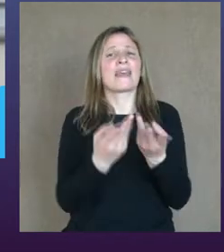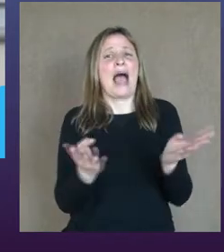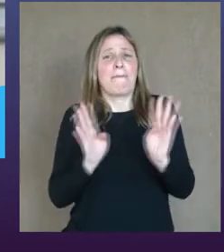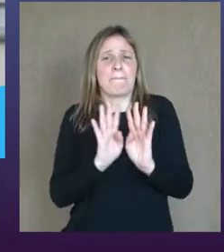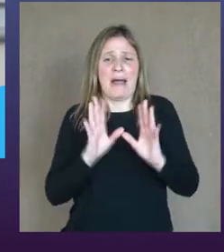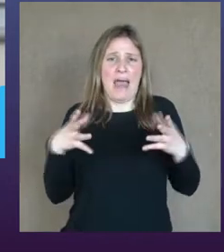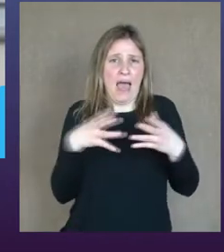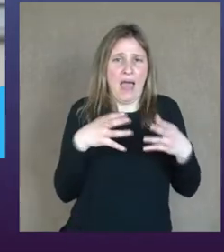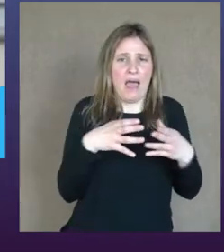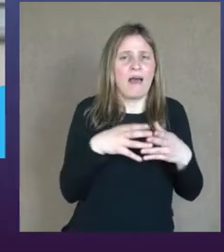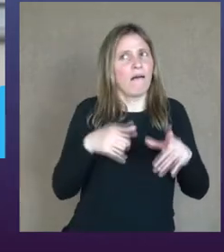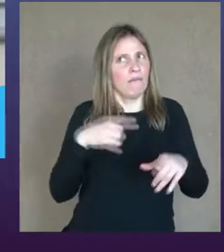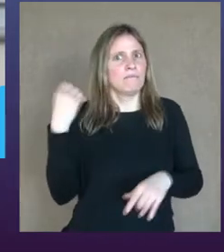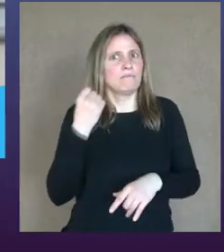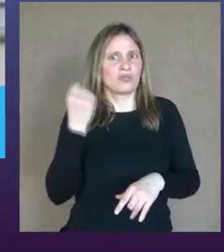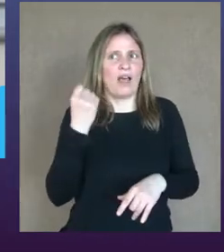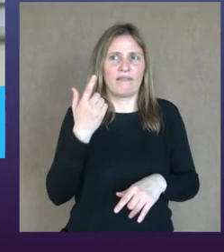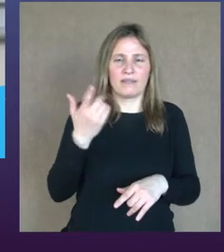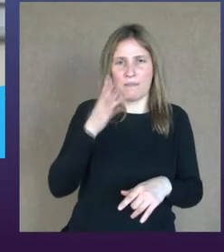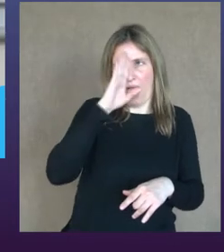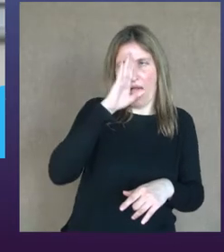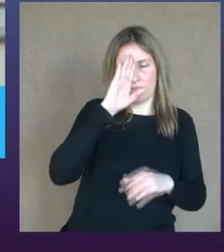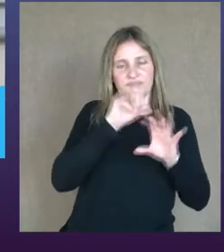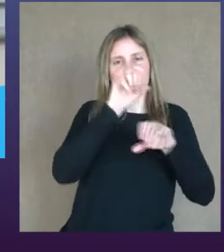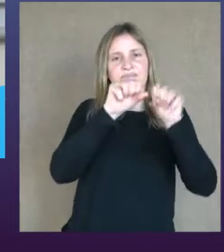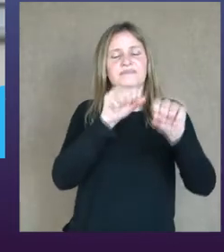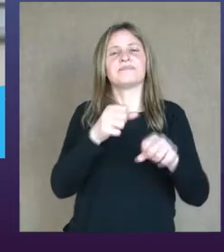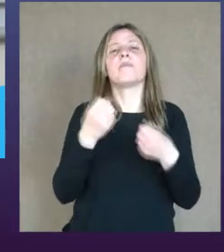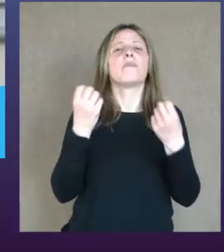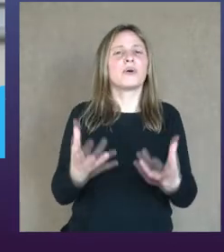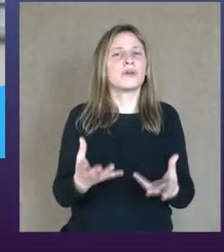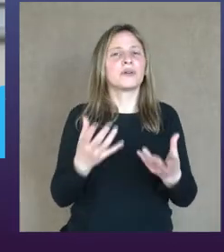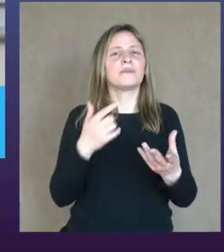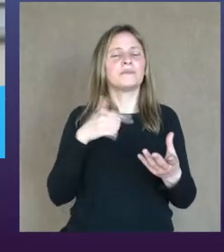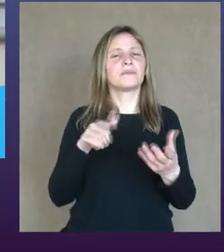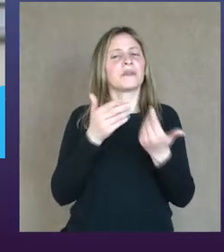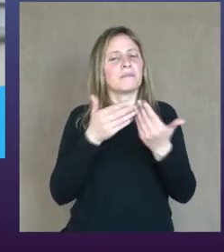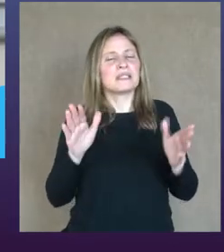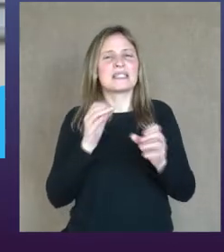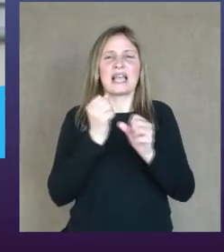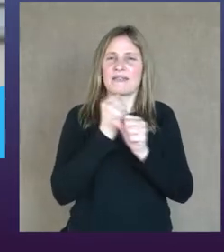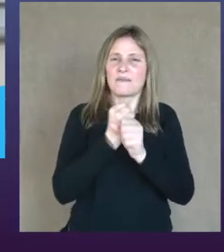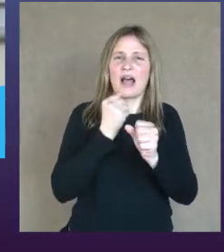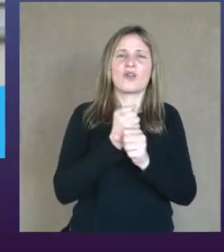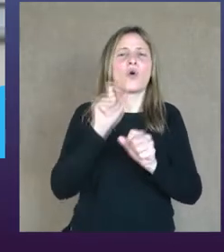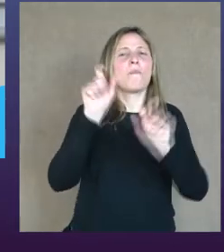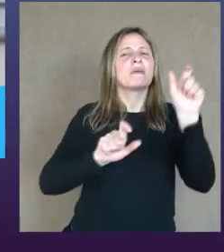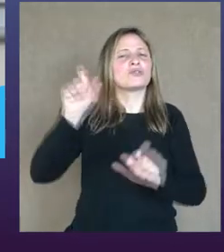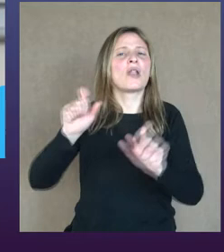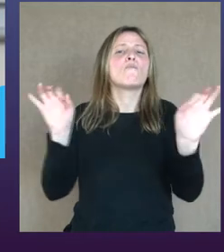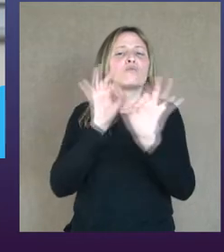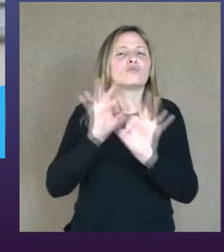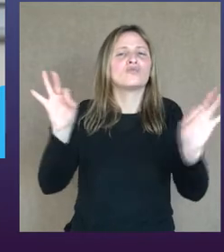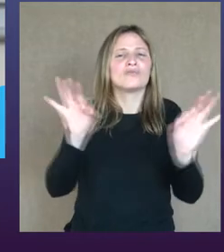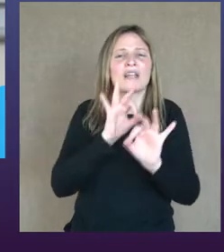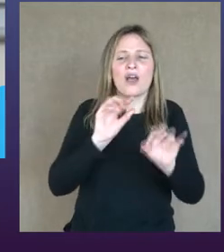que eso también fue muy importante para mi formación. Este, porque al trabajar así con instrumentistas, con poquitos, aprendes